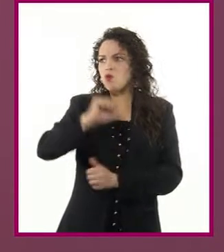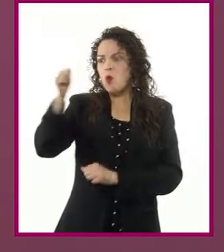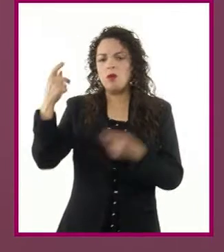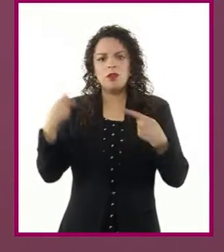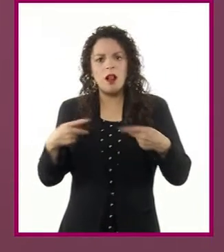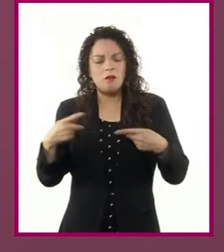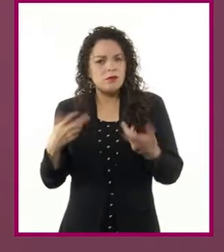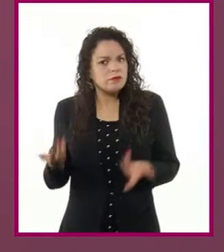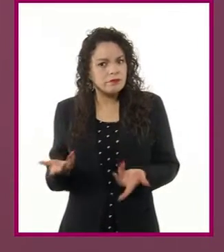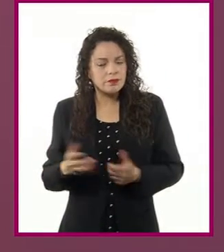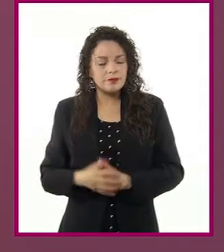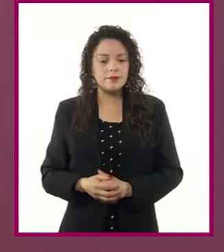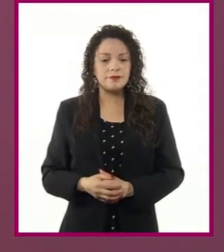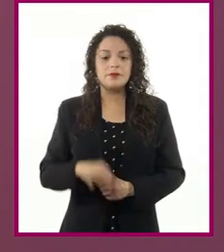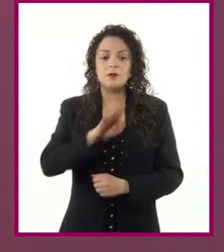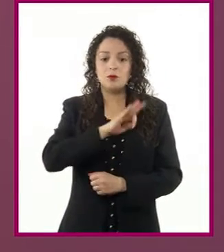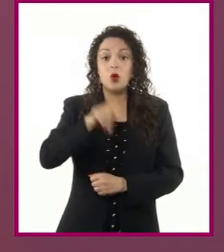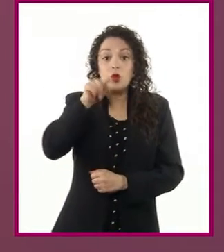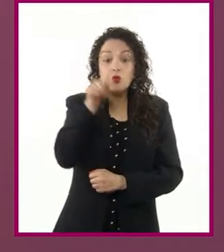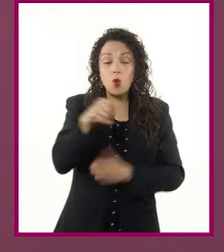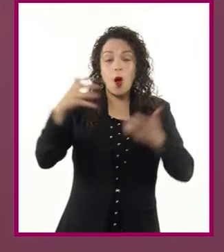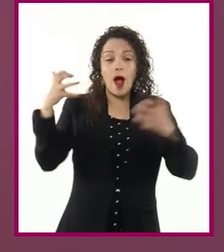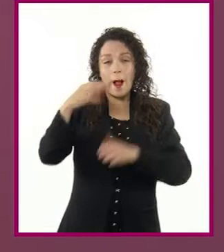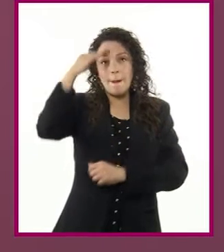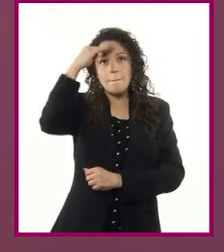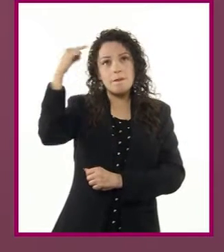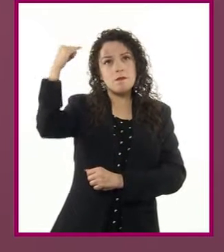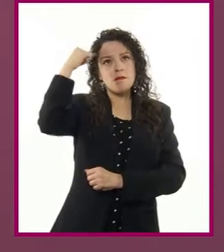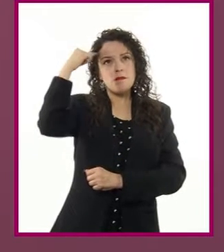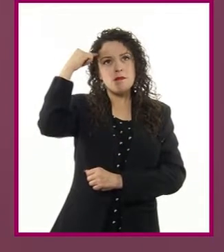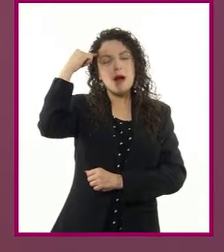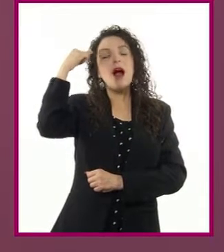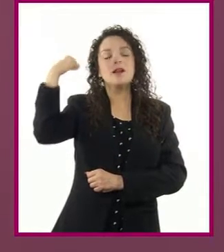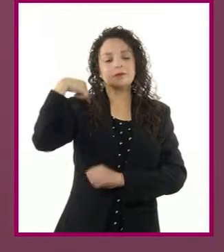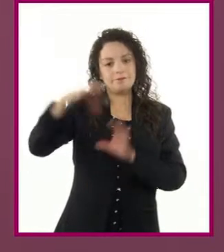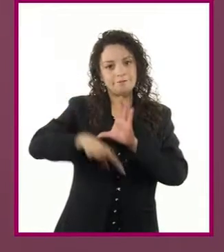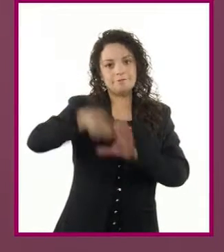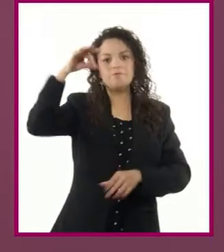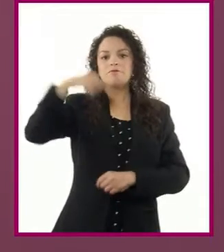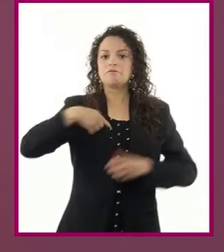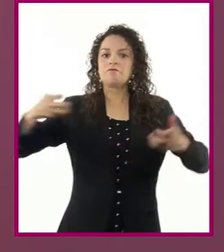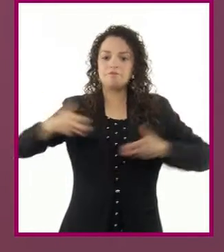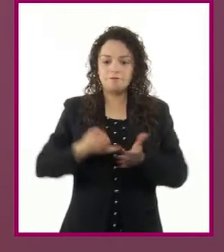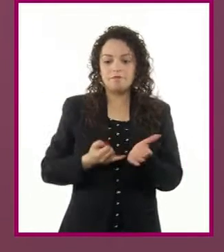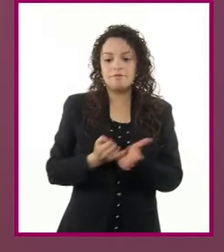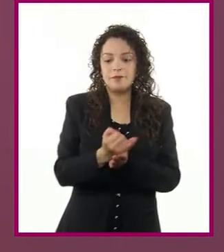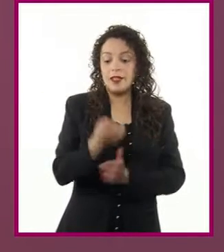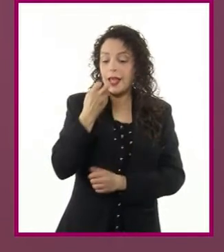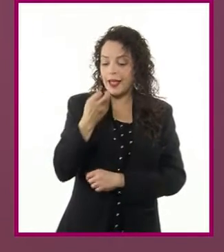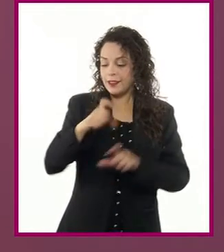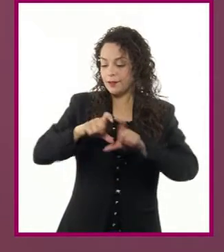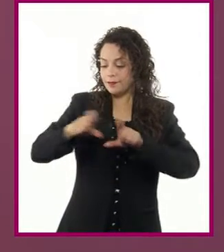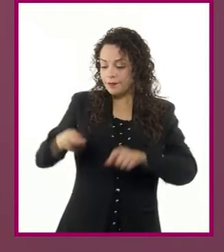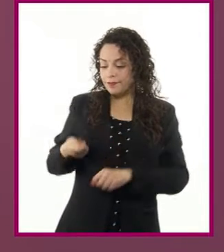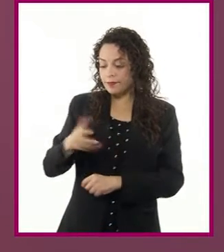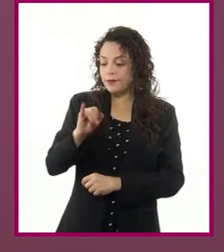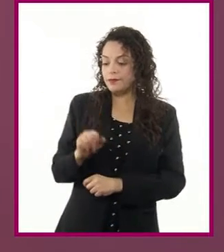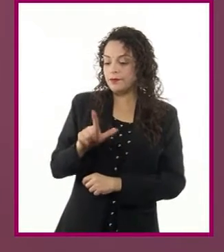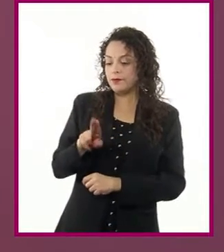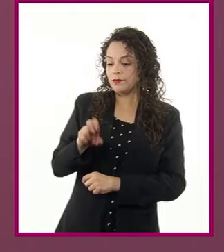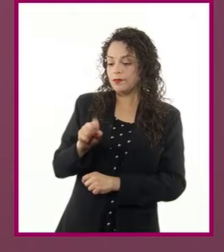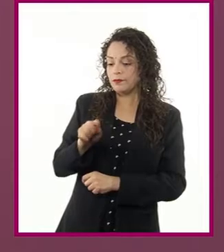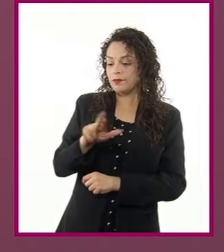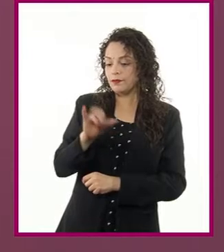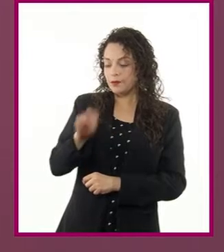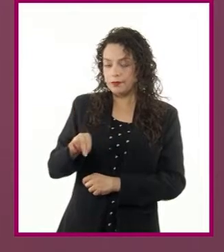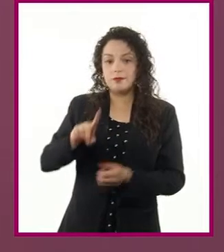el valor de servirte de tu propia razón. He ahí el lema de la Ilustración. La pereza y la cobardía son